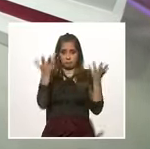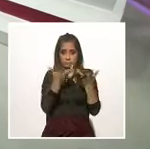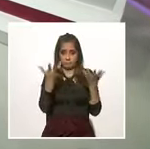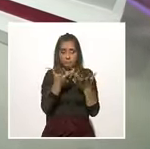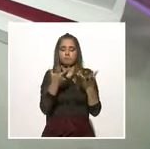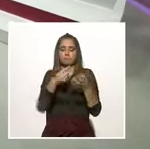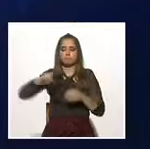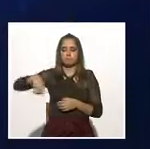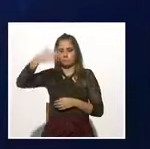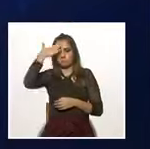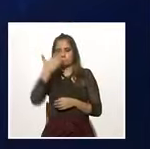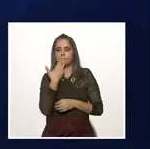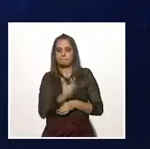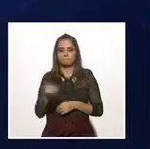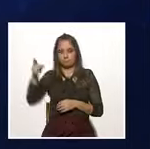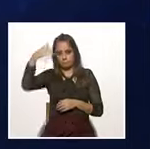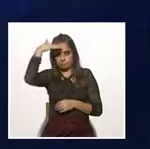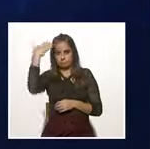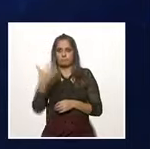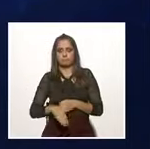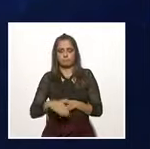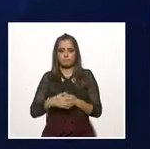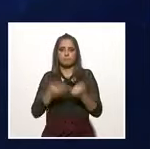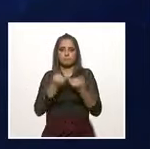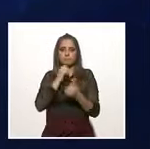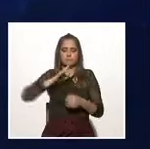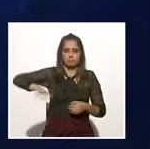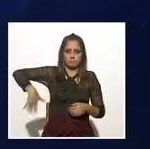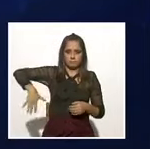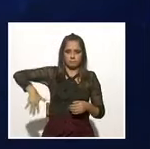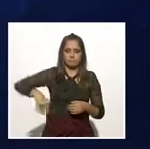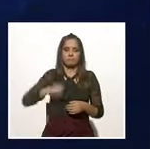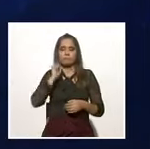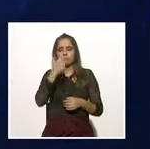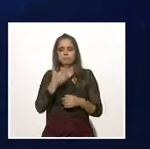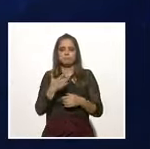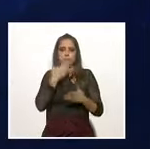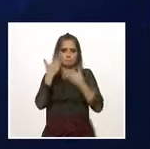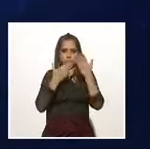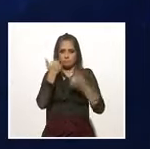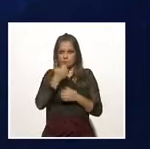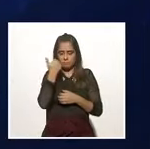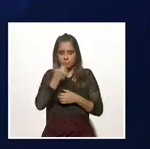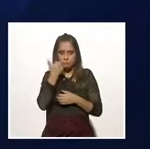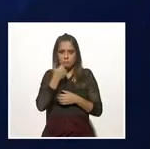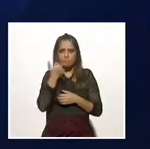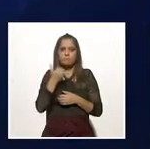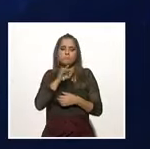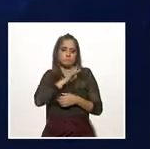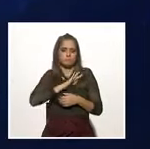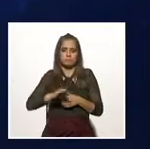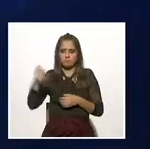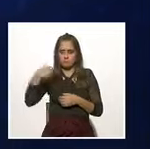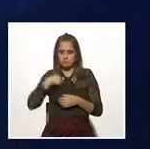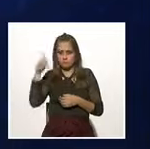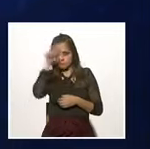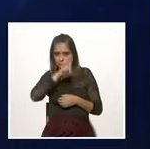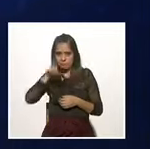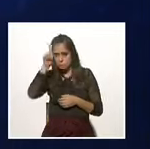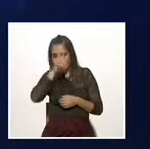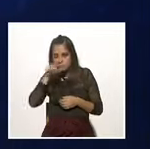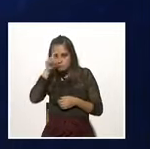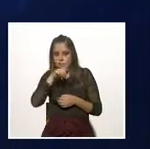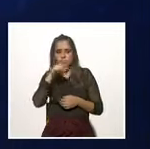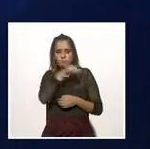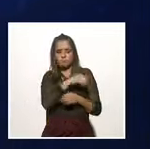los conocimientos básicos, inclusive comentábamos hace rato, algún estudiante que te puede dar los tips básicos de cómo